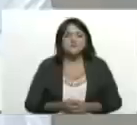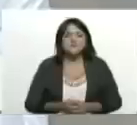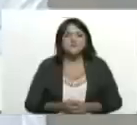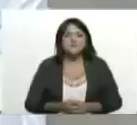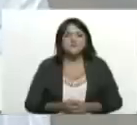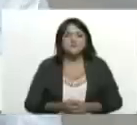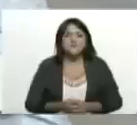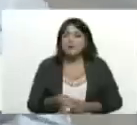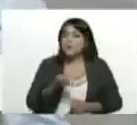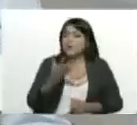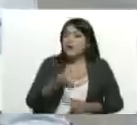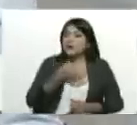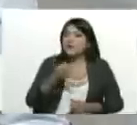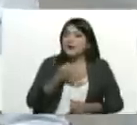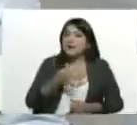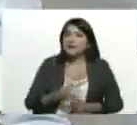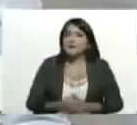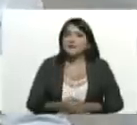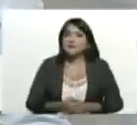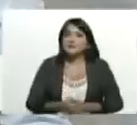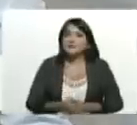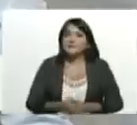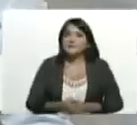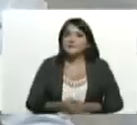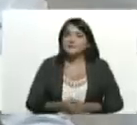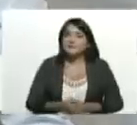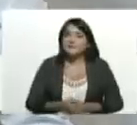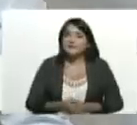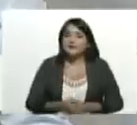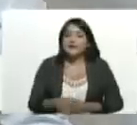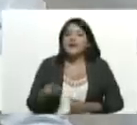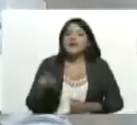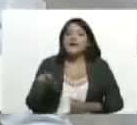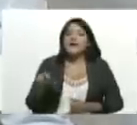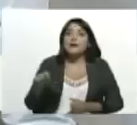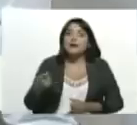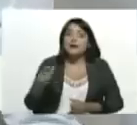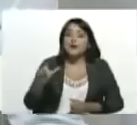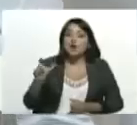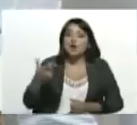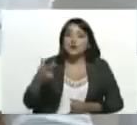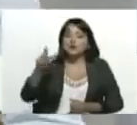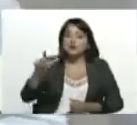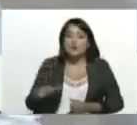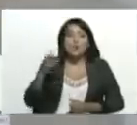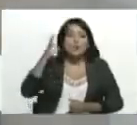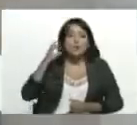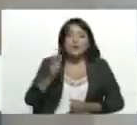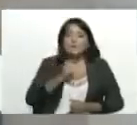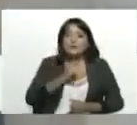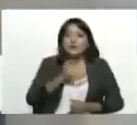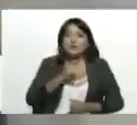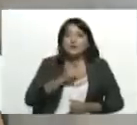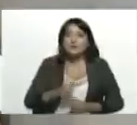Muy buenas tardes pregunta a cargo del Canal globovisión por parte de Michelle agreda